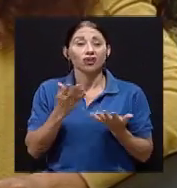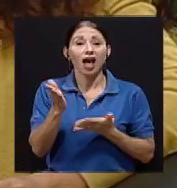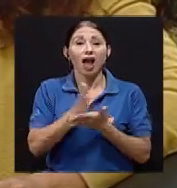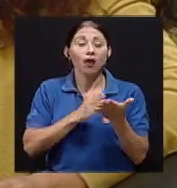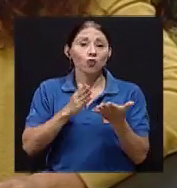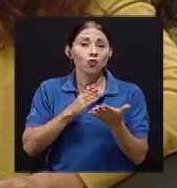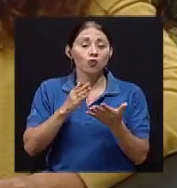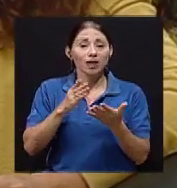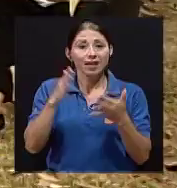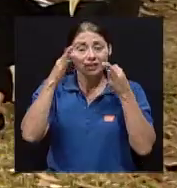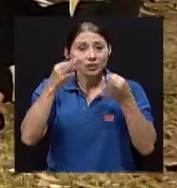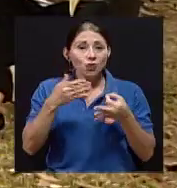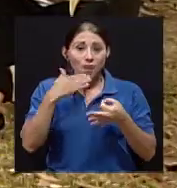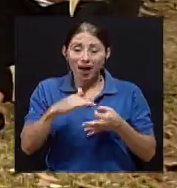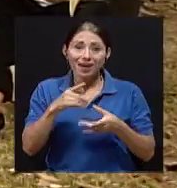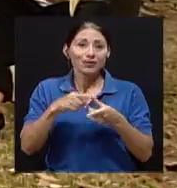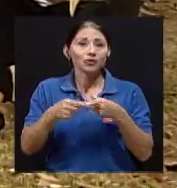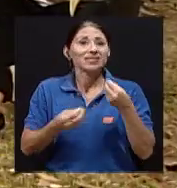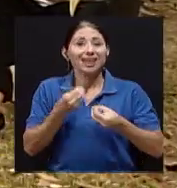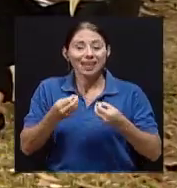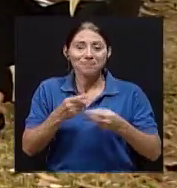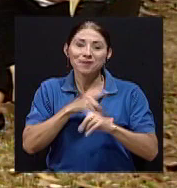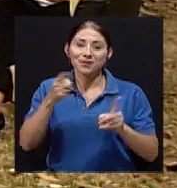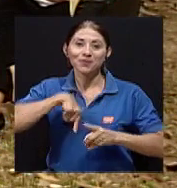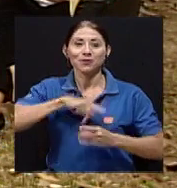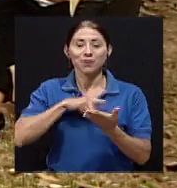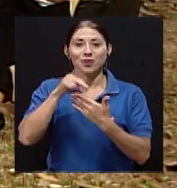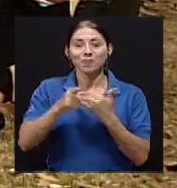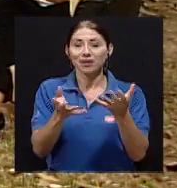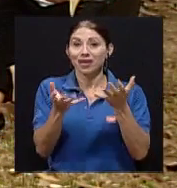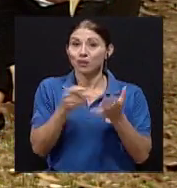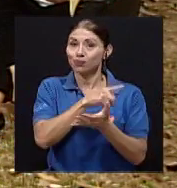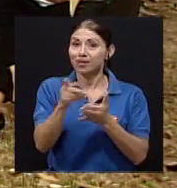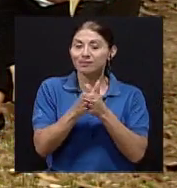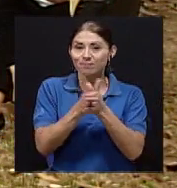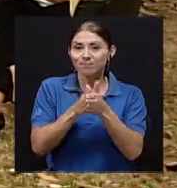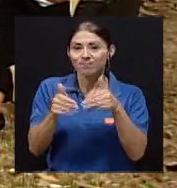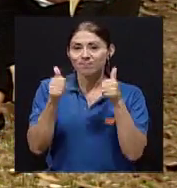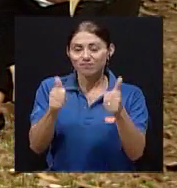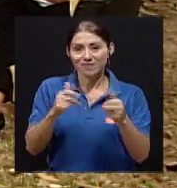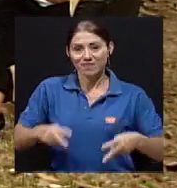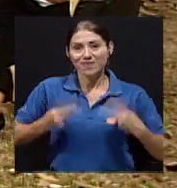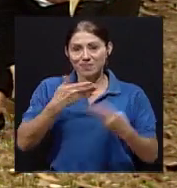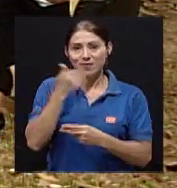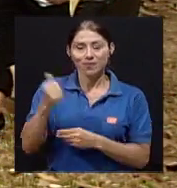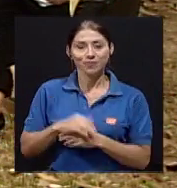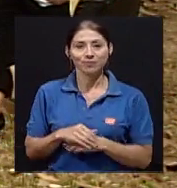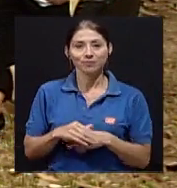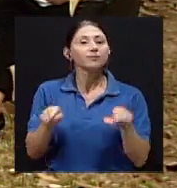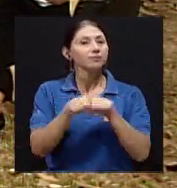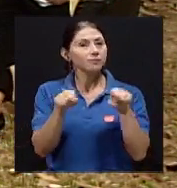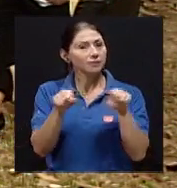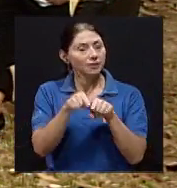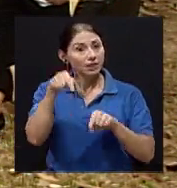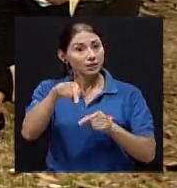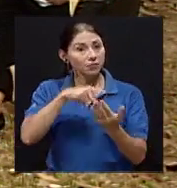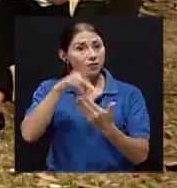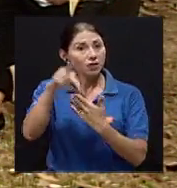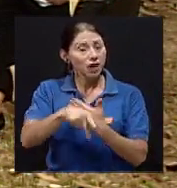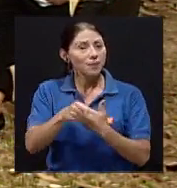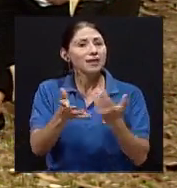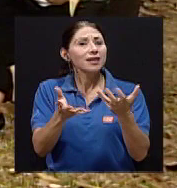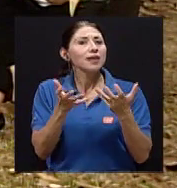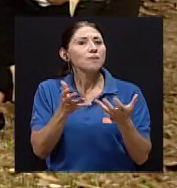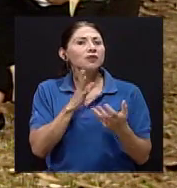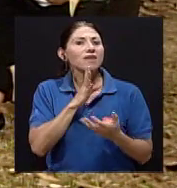pretende de alguna manera. Así es, y es que queremos aprovechar este primer programa Seidy para hablar un poco también de cómo podemos vivir mejor.